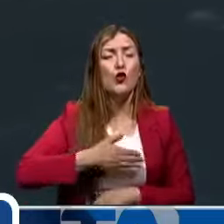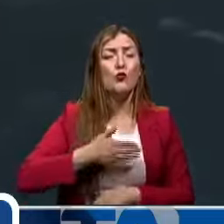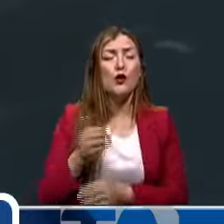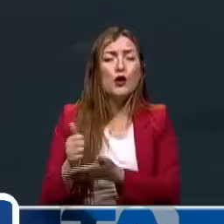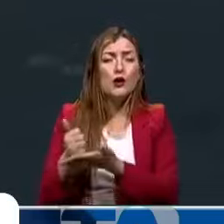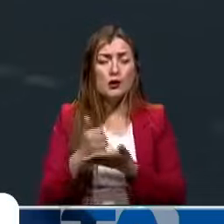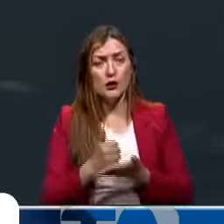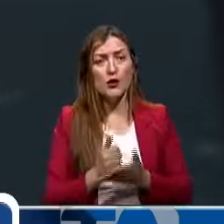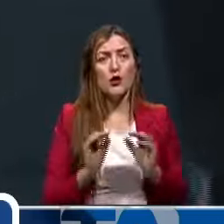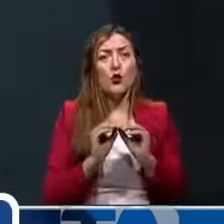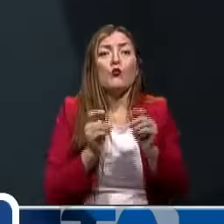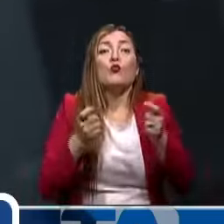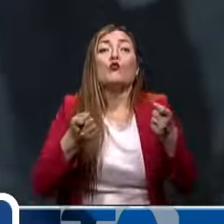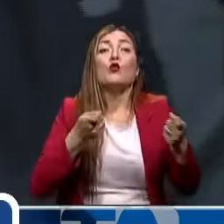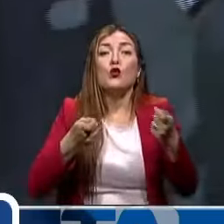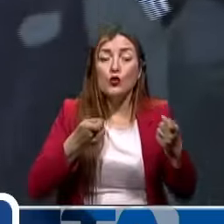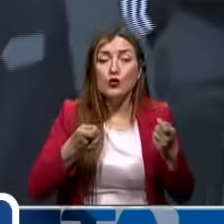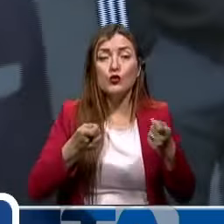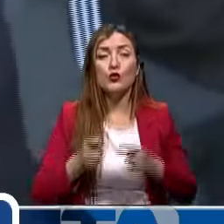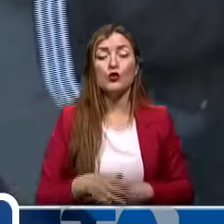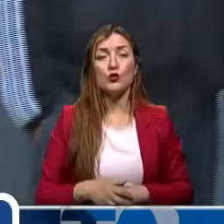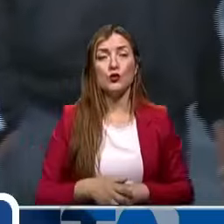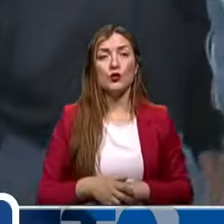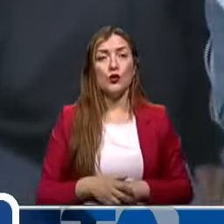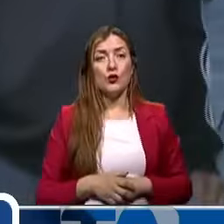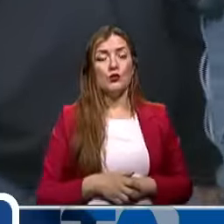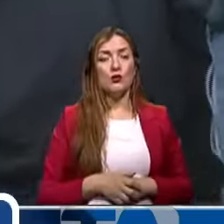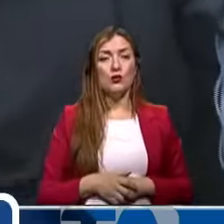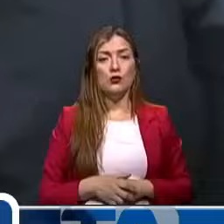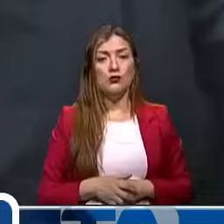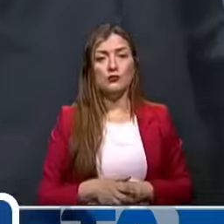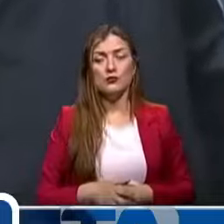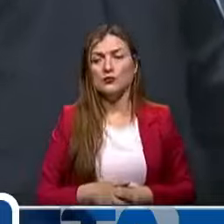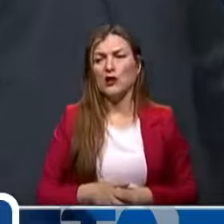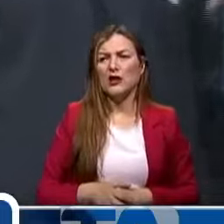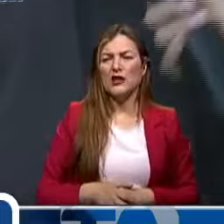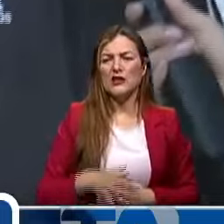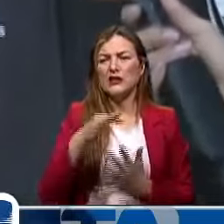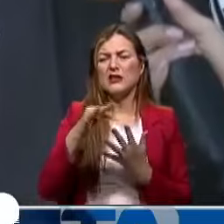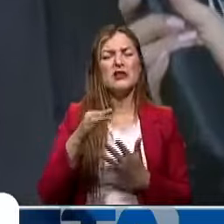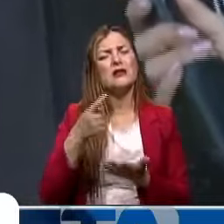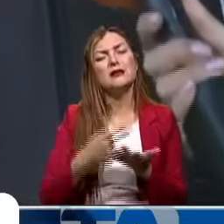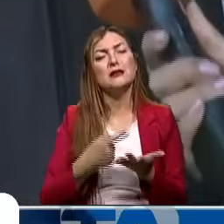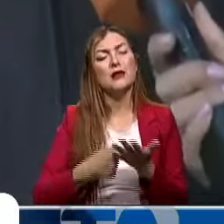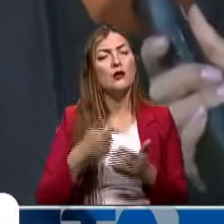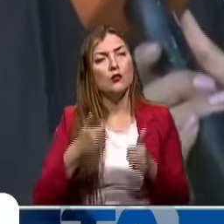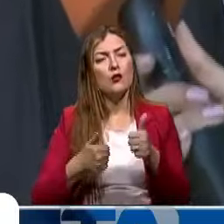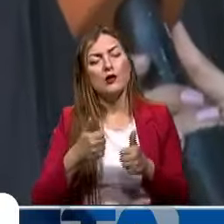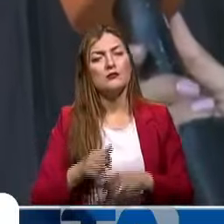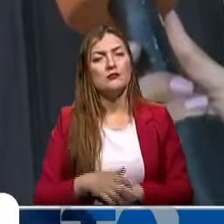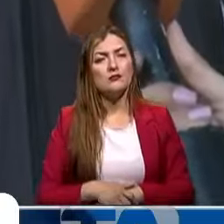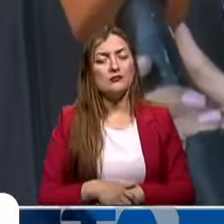ayuden con más control. Eso, porque no hay más. ¿Qué tipo de delitos se escuchan aquí?